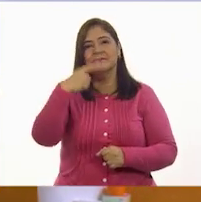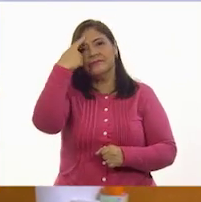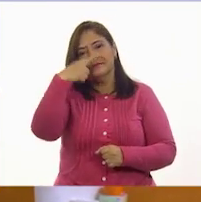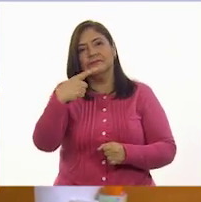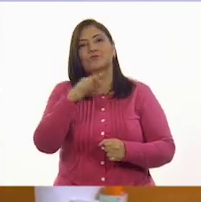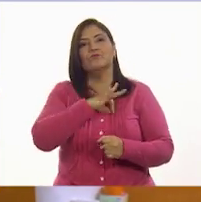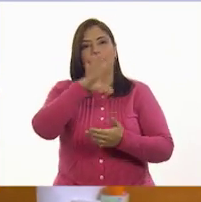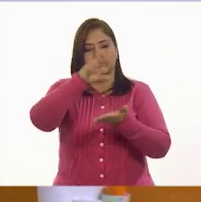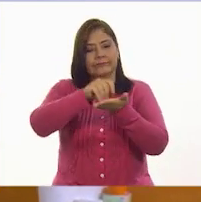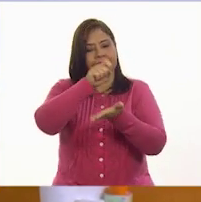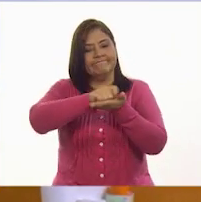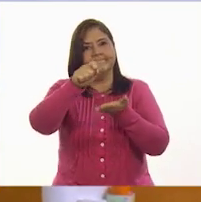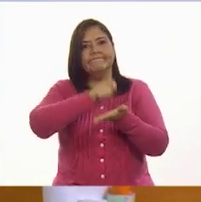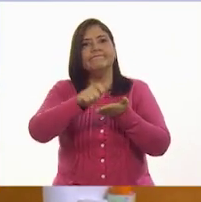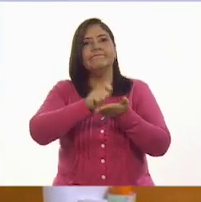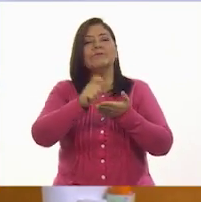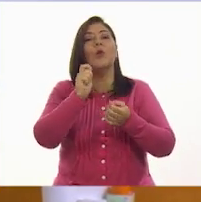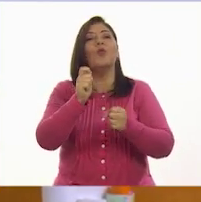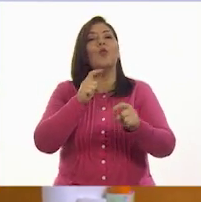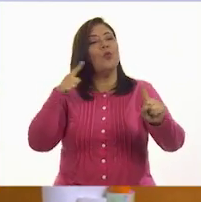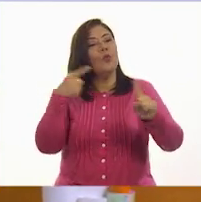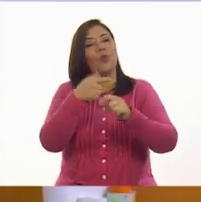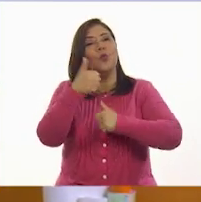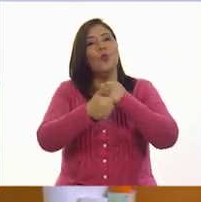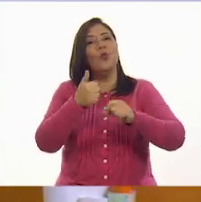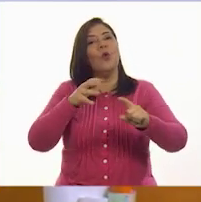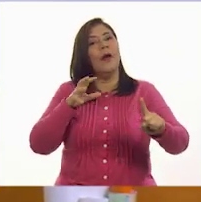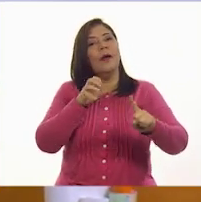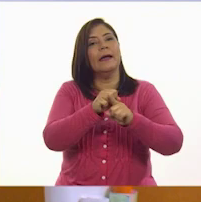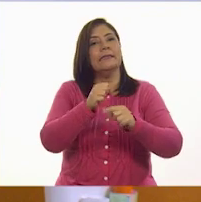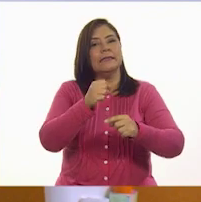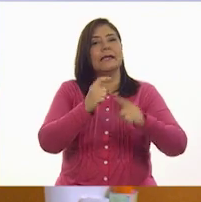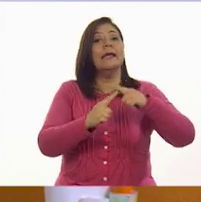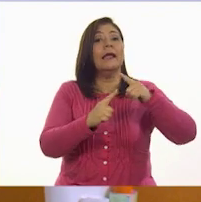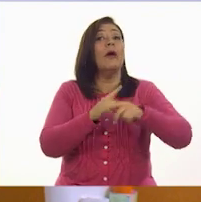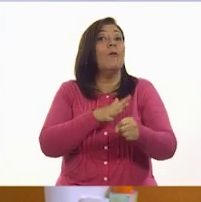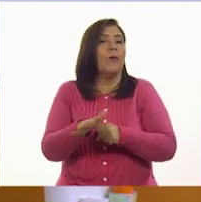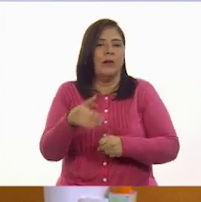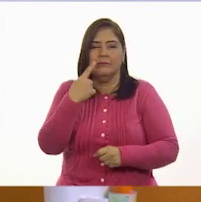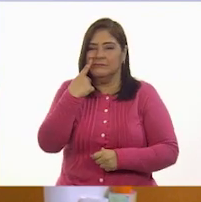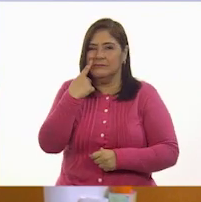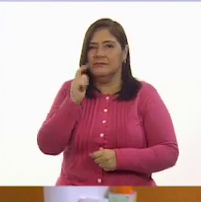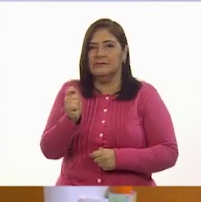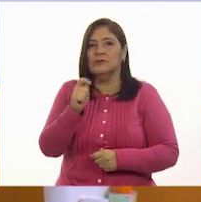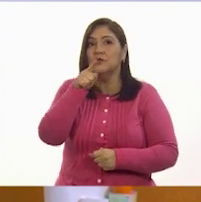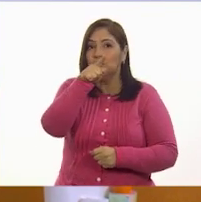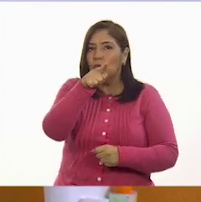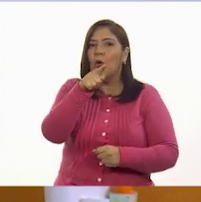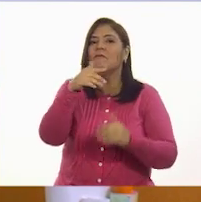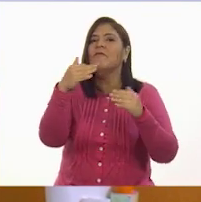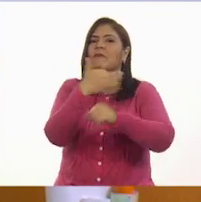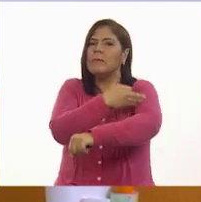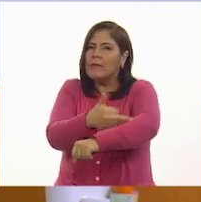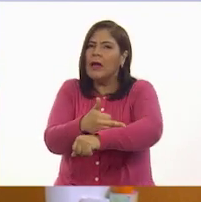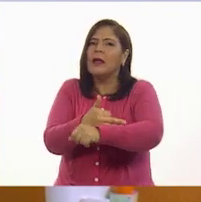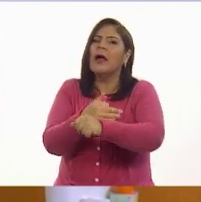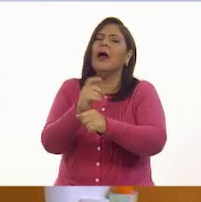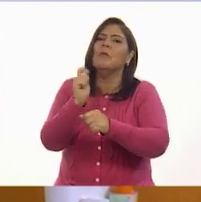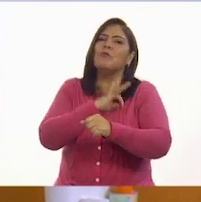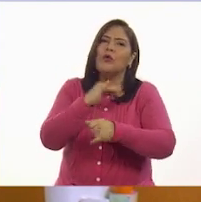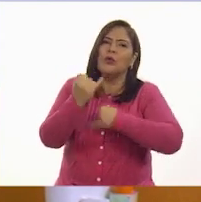puedan realizar este reto. Es el siguiente. Juega con alguien de tu familia el juego